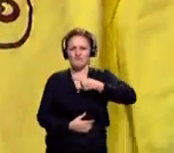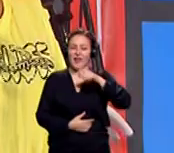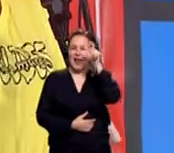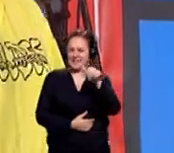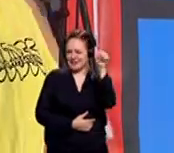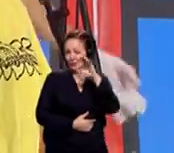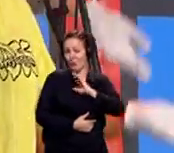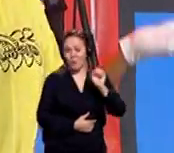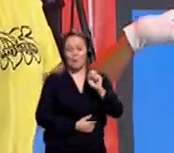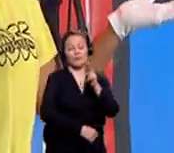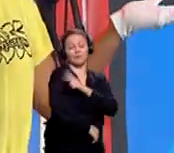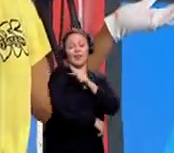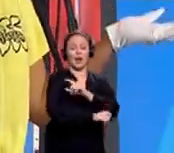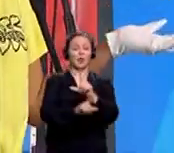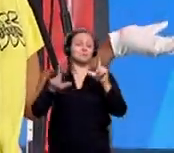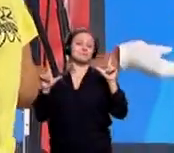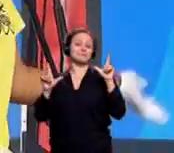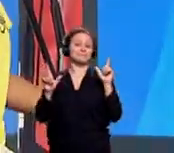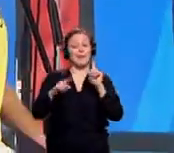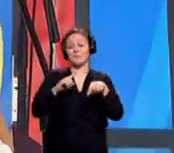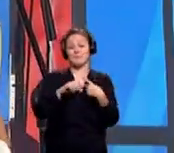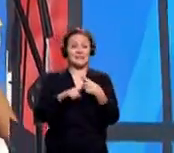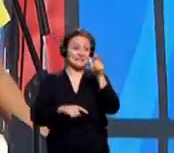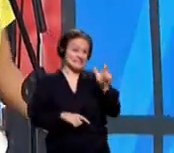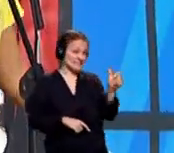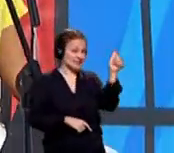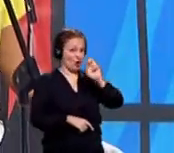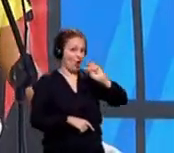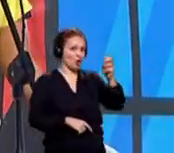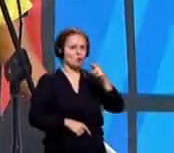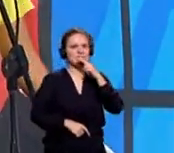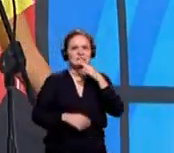el delegado, y no falta el más